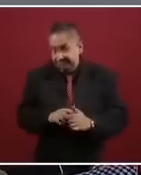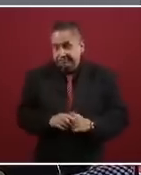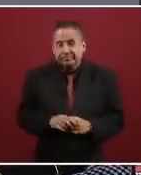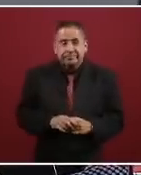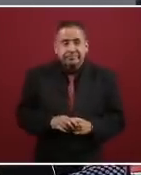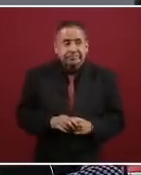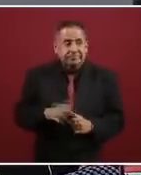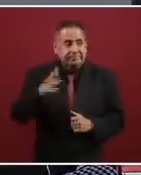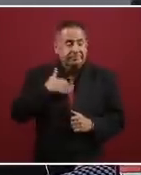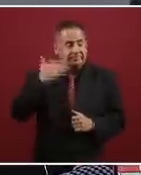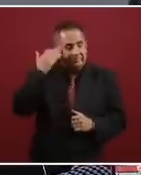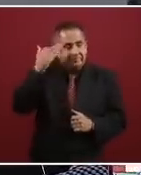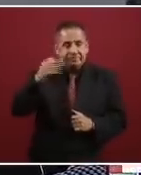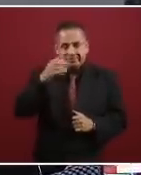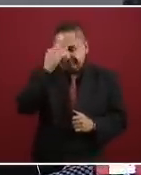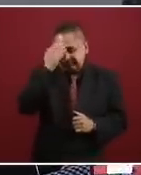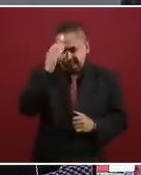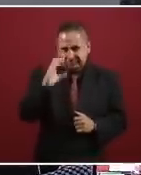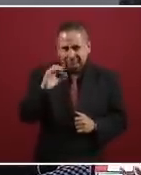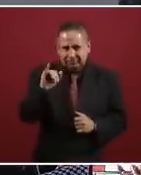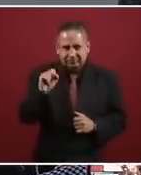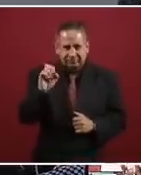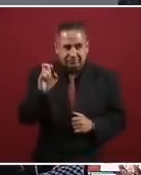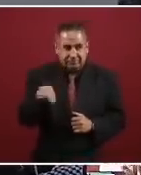cuando existía el CISEN.